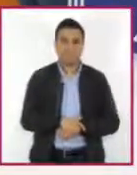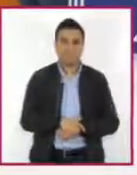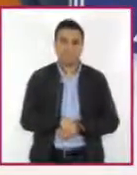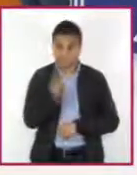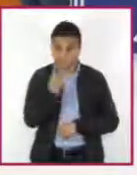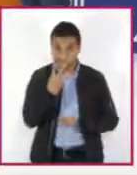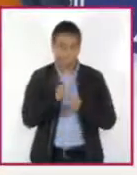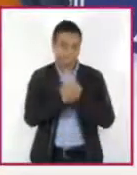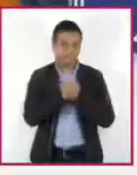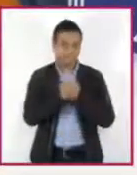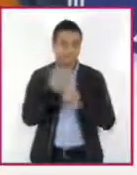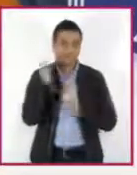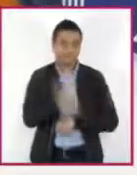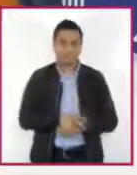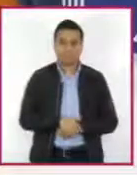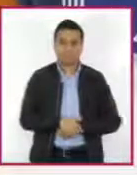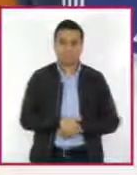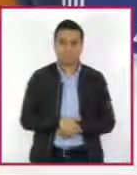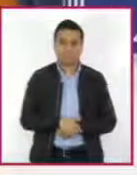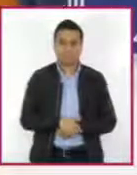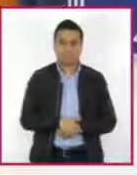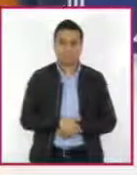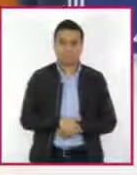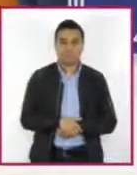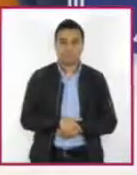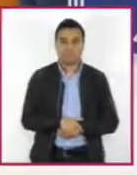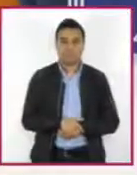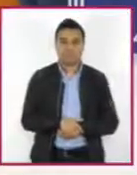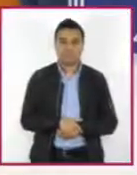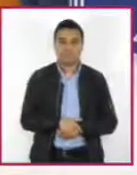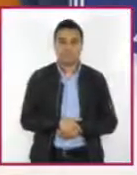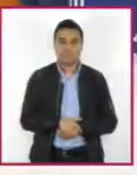dados los van a sí, lanzar. Sí, sí. Mano de la suerte.